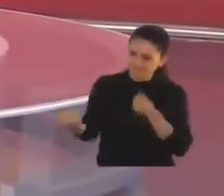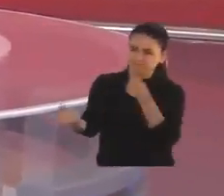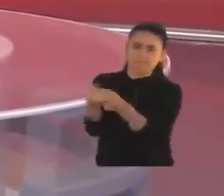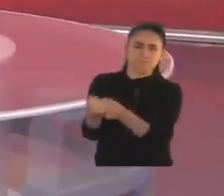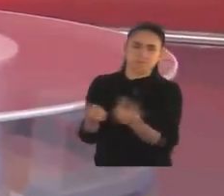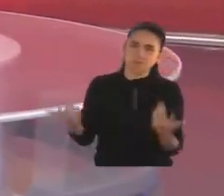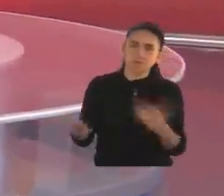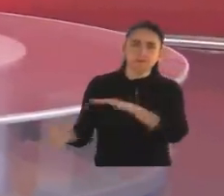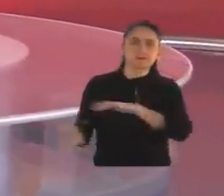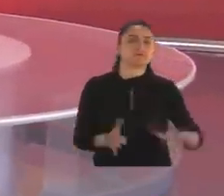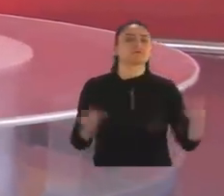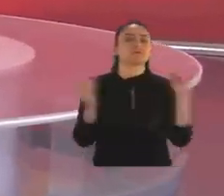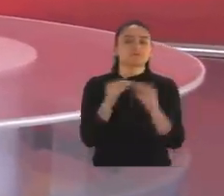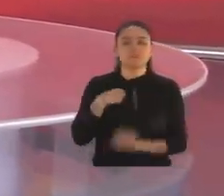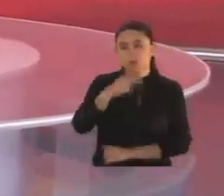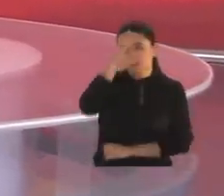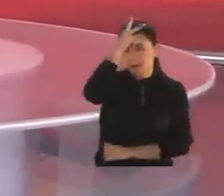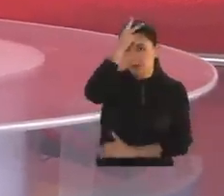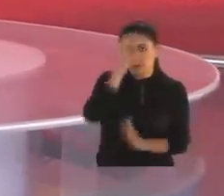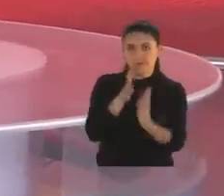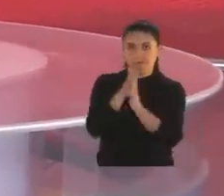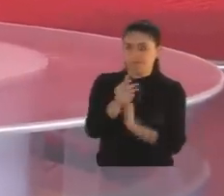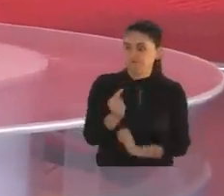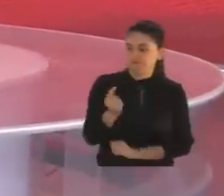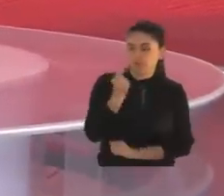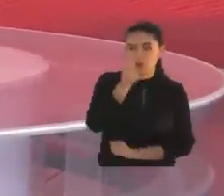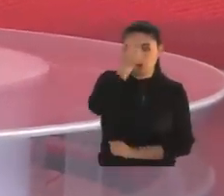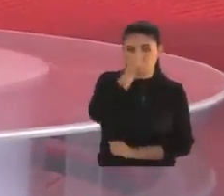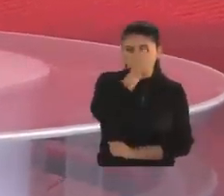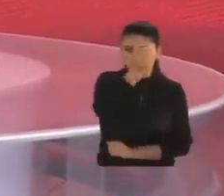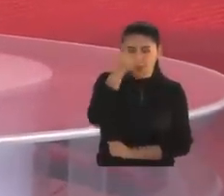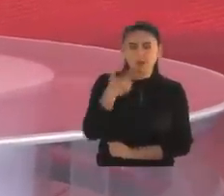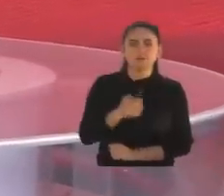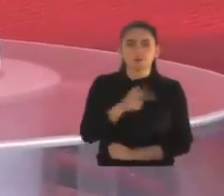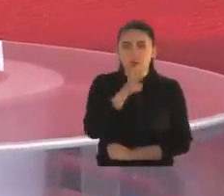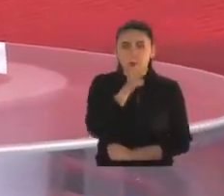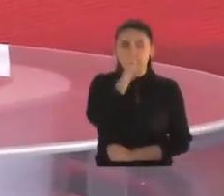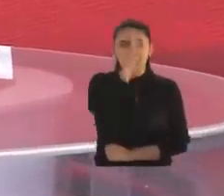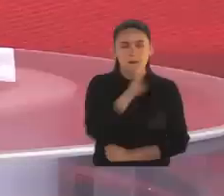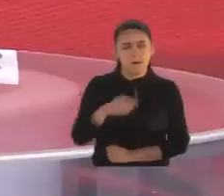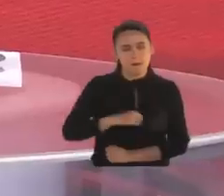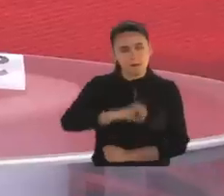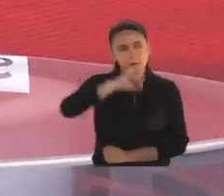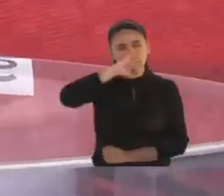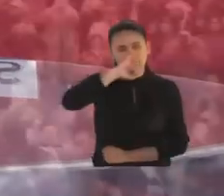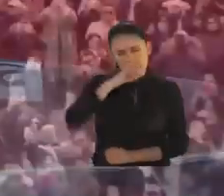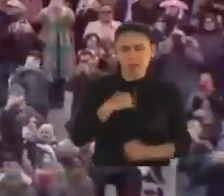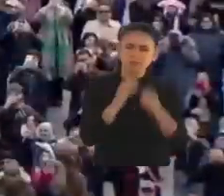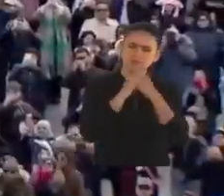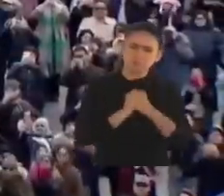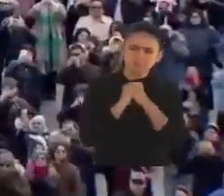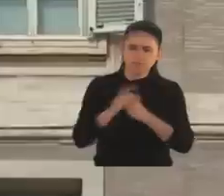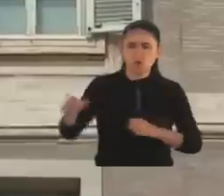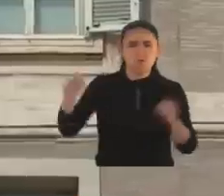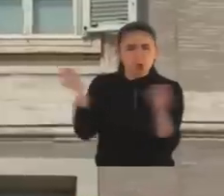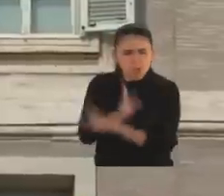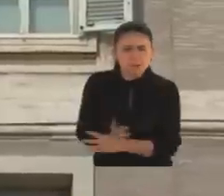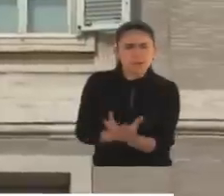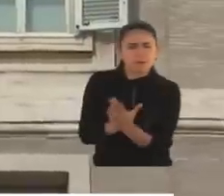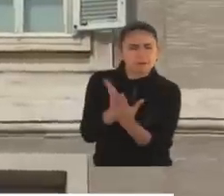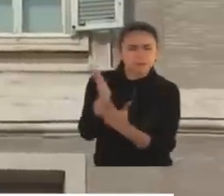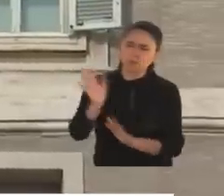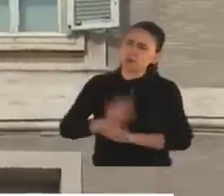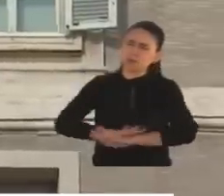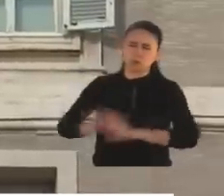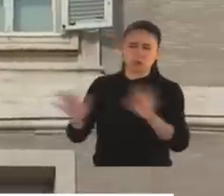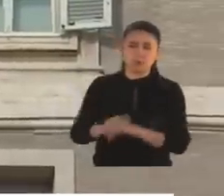noticias de Perú, porque durante el servicio de este domingo, el Papa Francisco pidió por el fin de la violencia en este país, donde decenas de